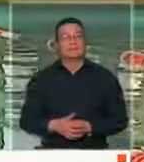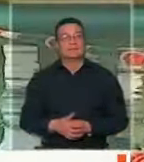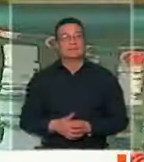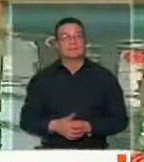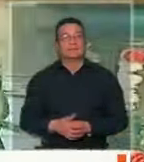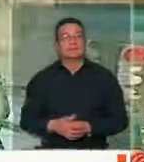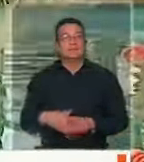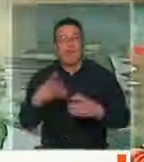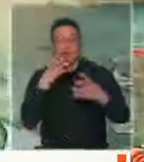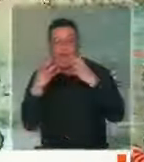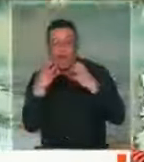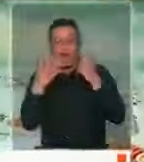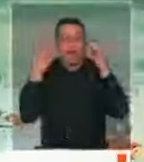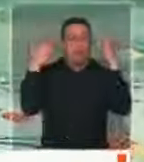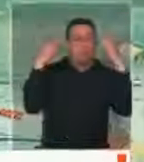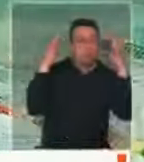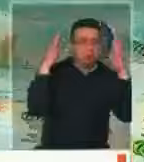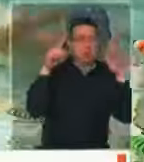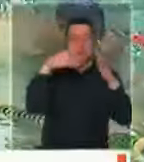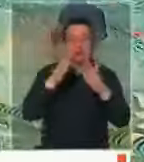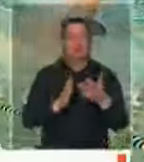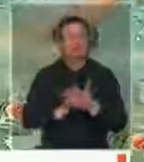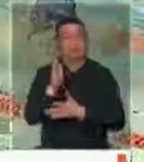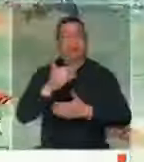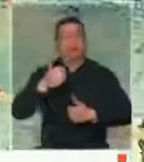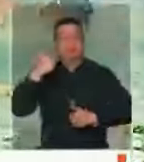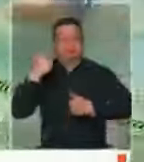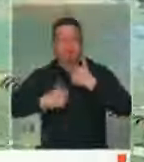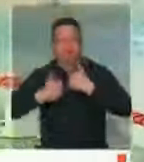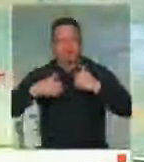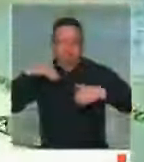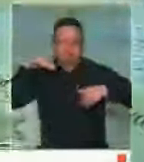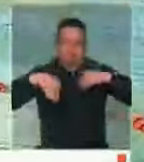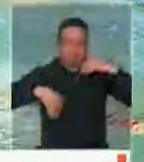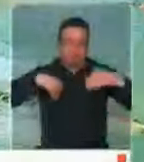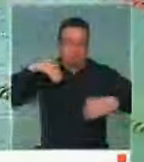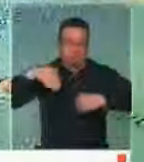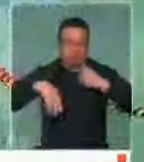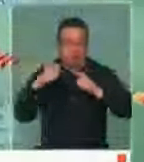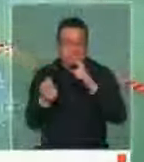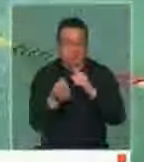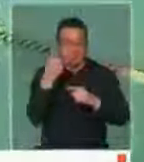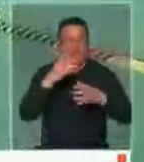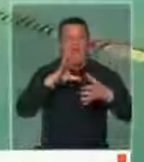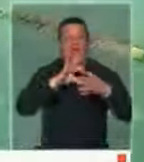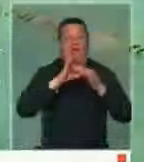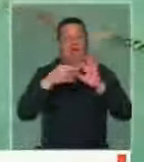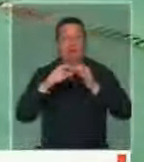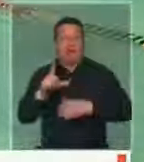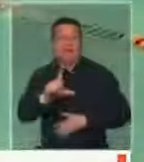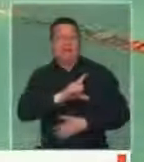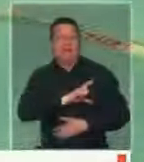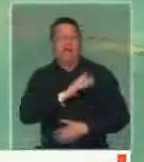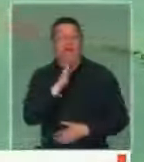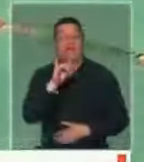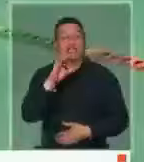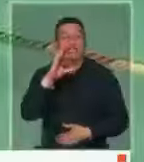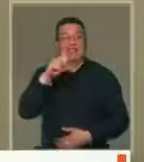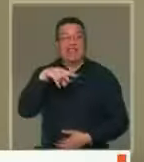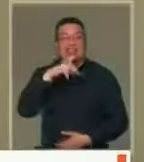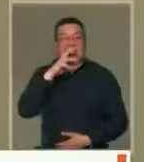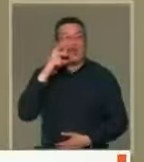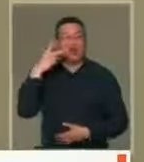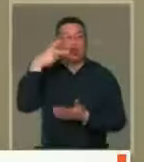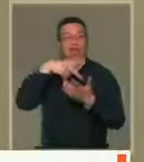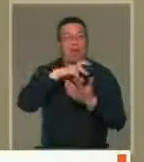Entre gritos y aplausos, así se daba inicio a la competencia de natación en las primeras Olimpiadas del Liceo Bicentenario